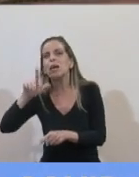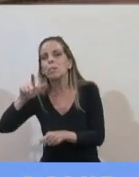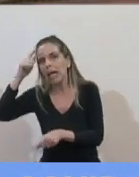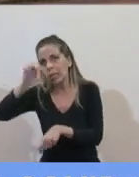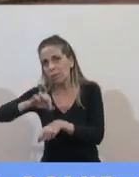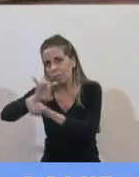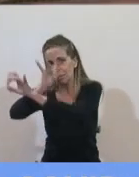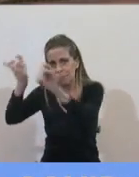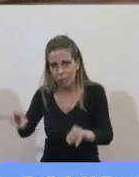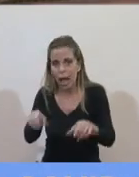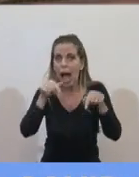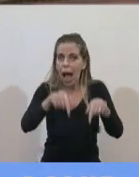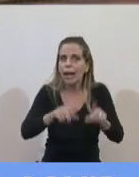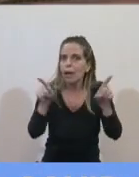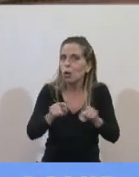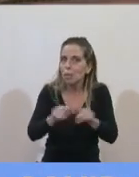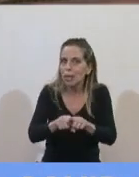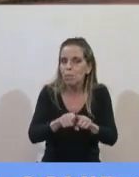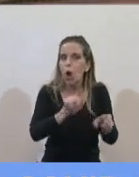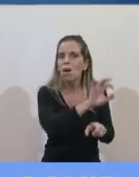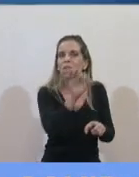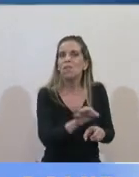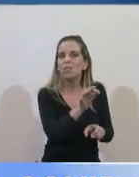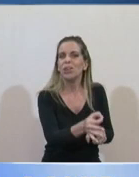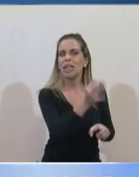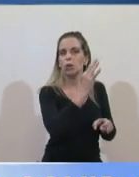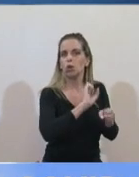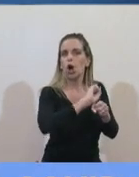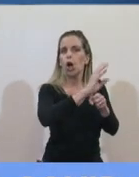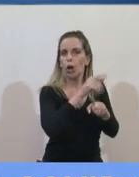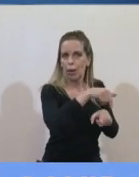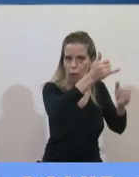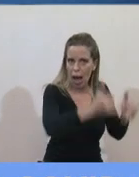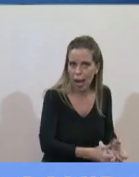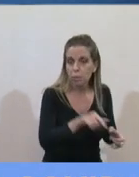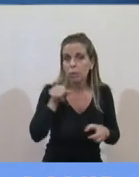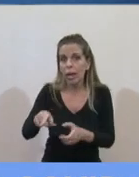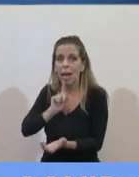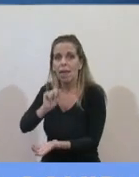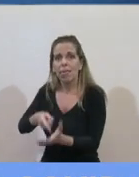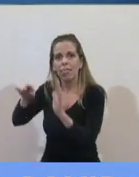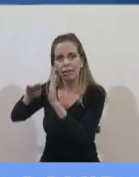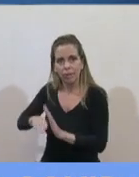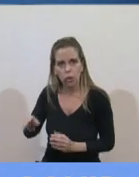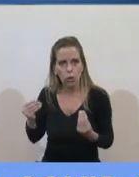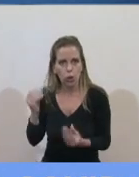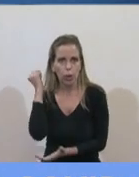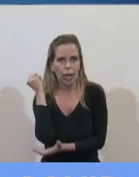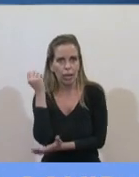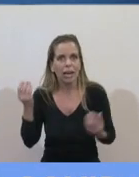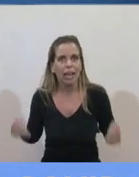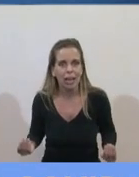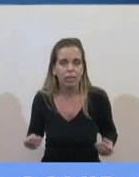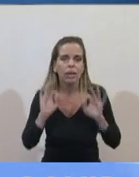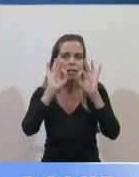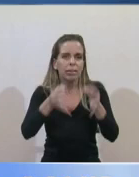la epidemia del virus y las medidas económicas que estamos tomando principalmente la cuarentena tenemos la epidemia de que el mundo también